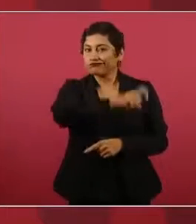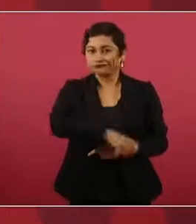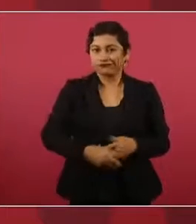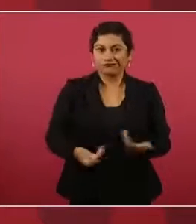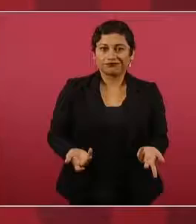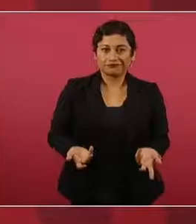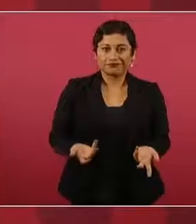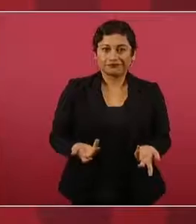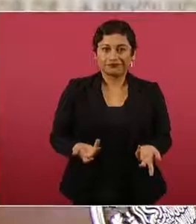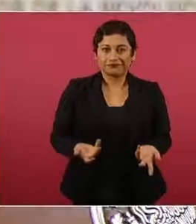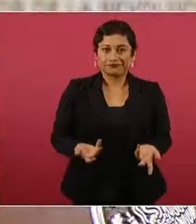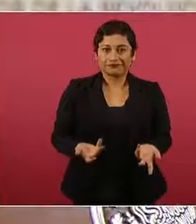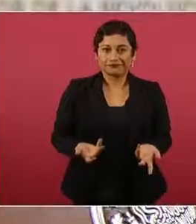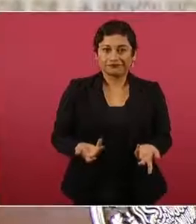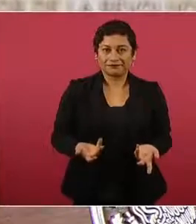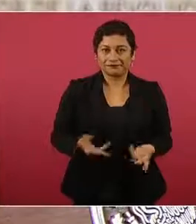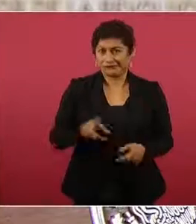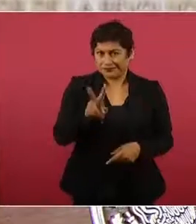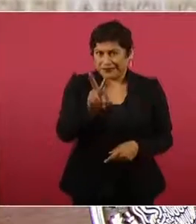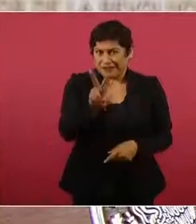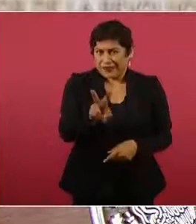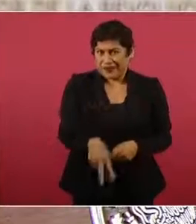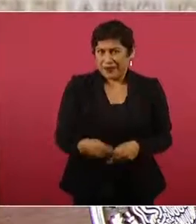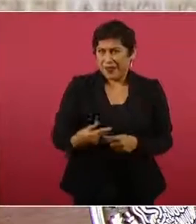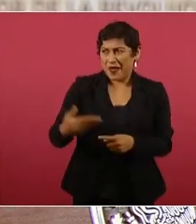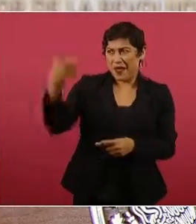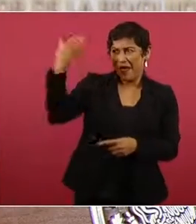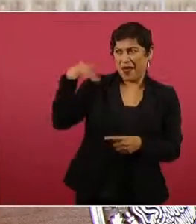En sentido estricto no eran servidores públicos,